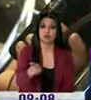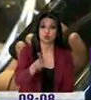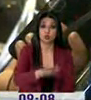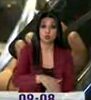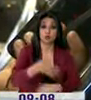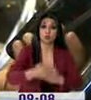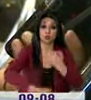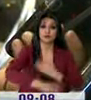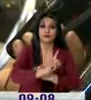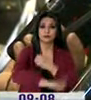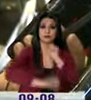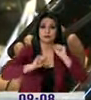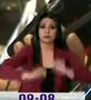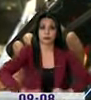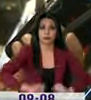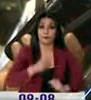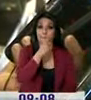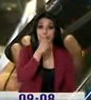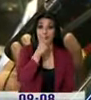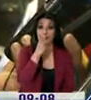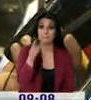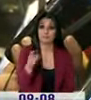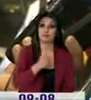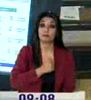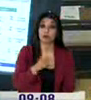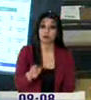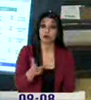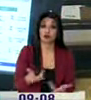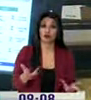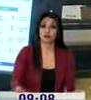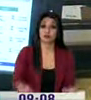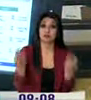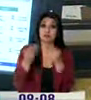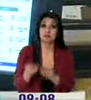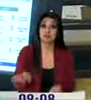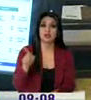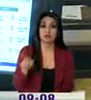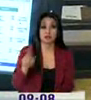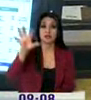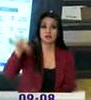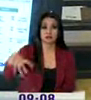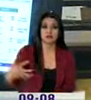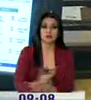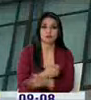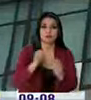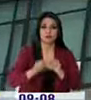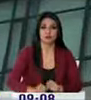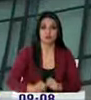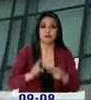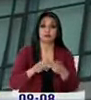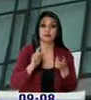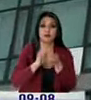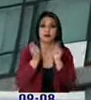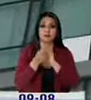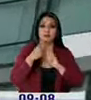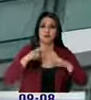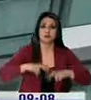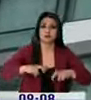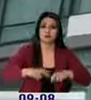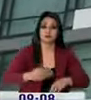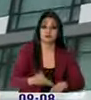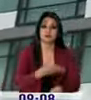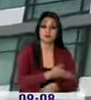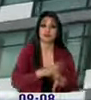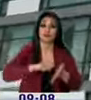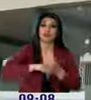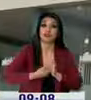de que se extinga la propiedad y el Estado pueda recuperar eso. También se incluyen cambios para la investigación. Ya no será necesario un informe